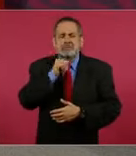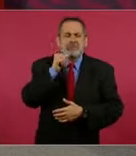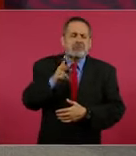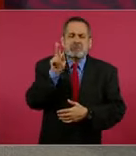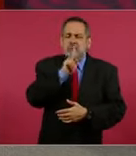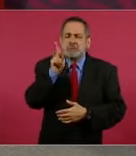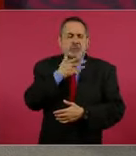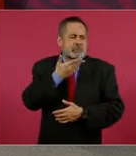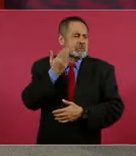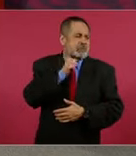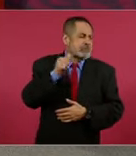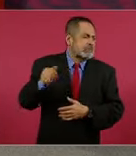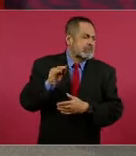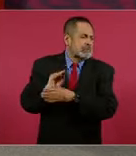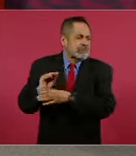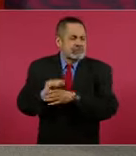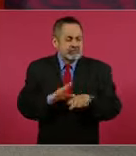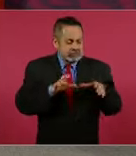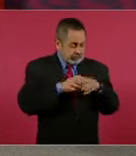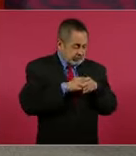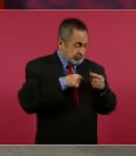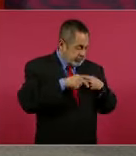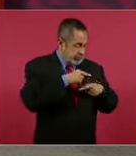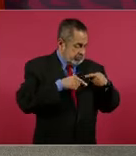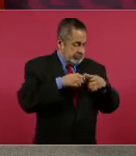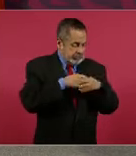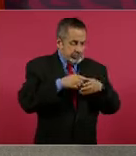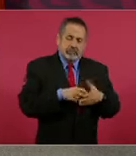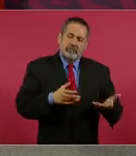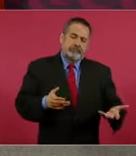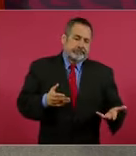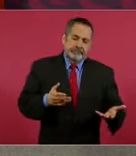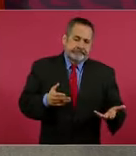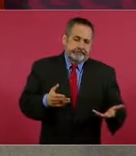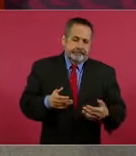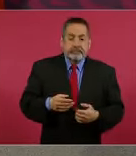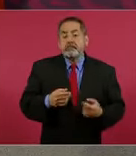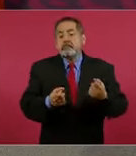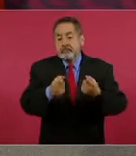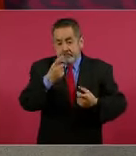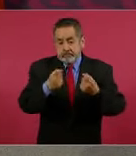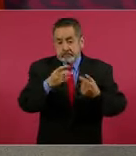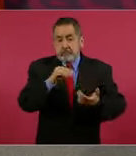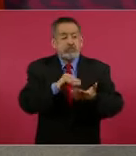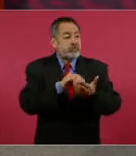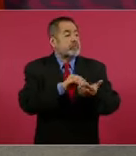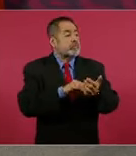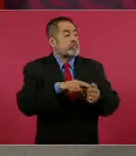porque se pensaba, y todavía lo creen algunos, que la política